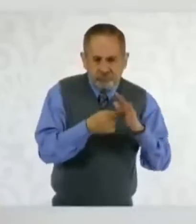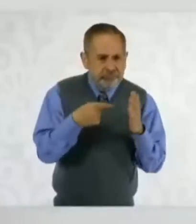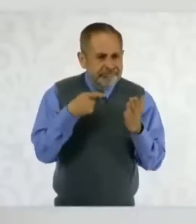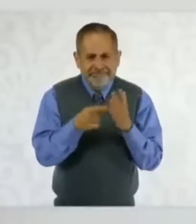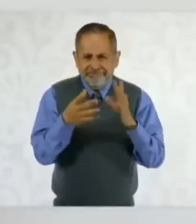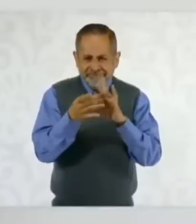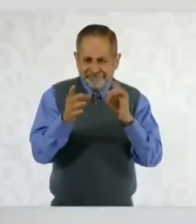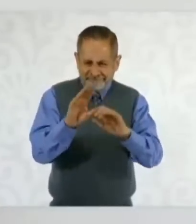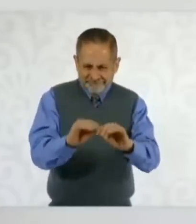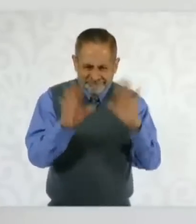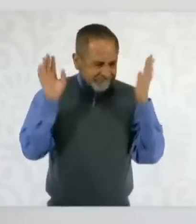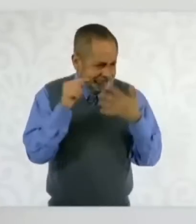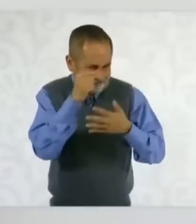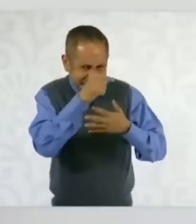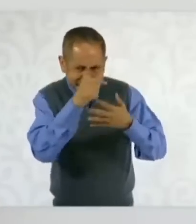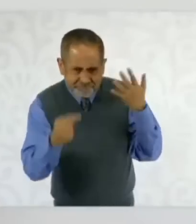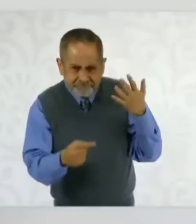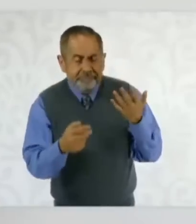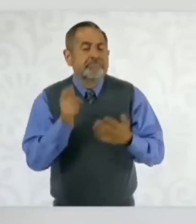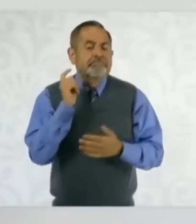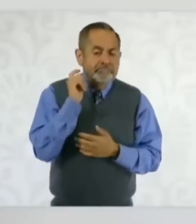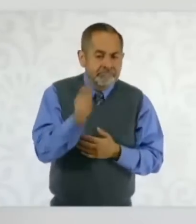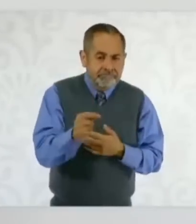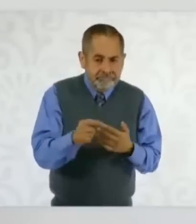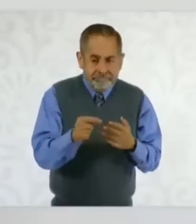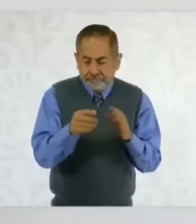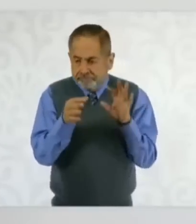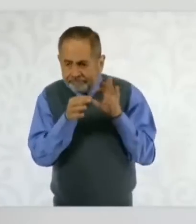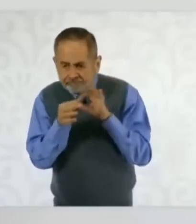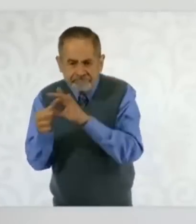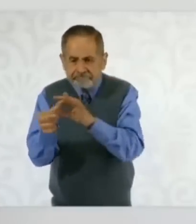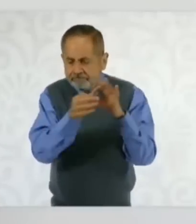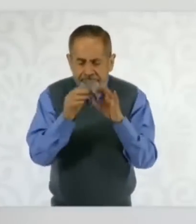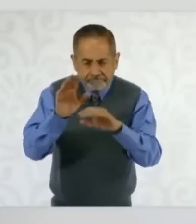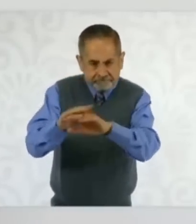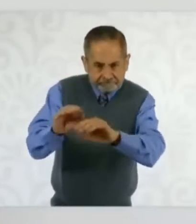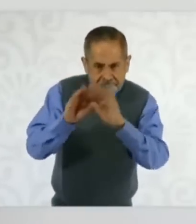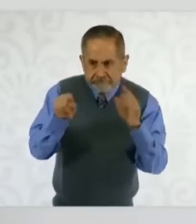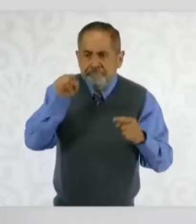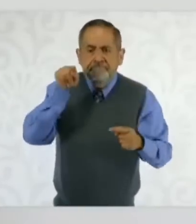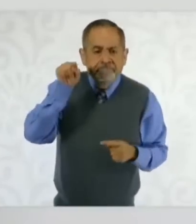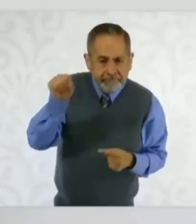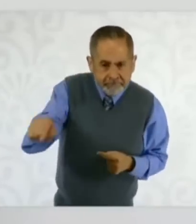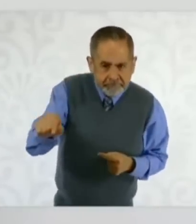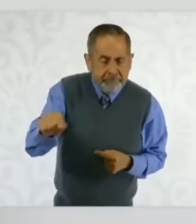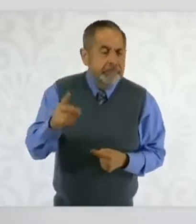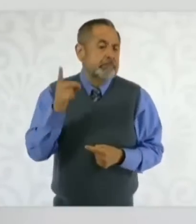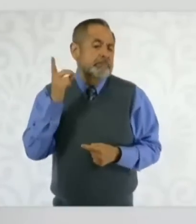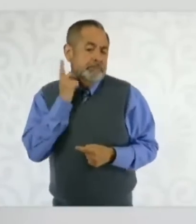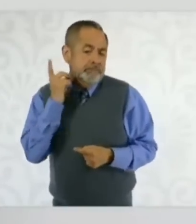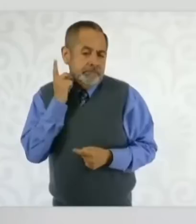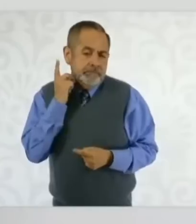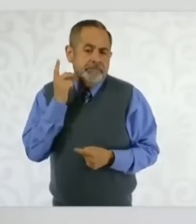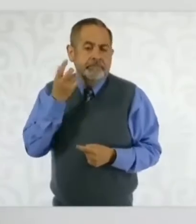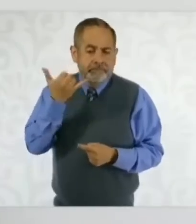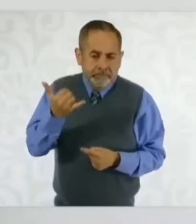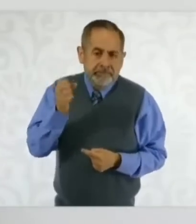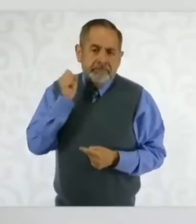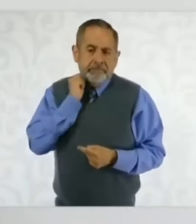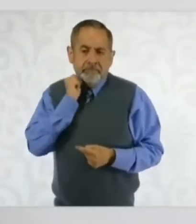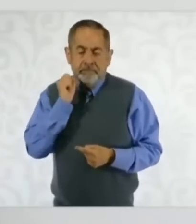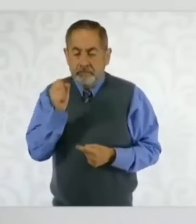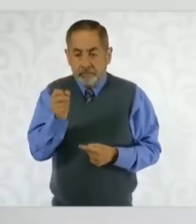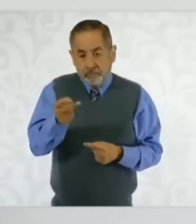procedimiento complejo que vincula, que conecta y articula al Congreso de la Unión a través de